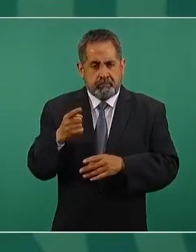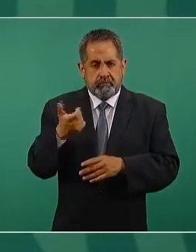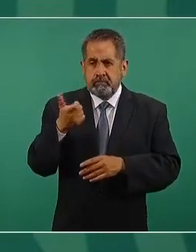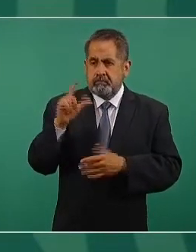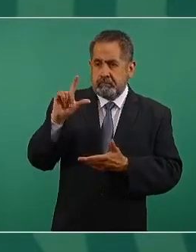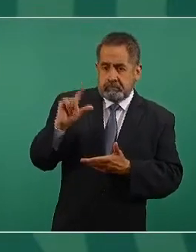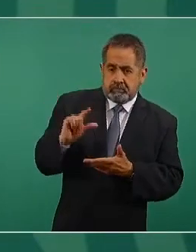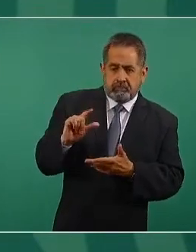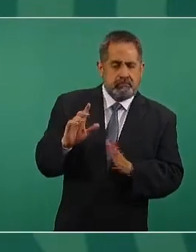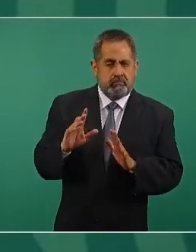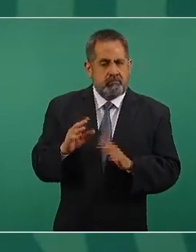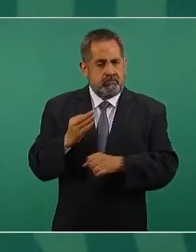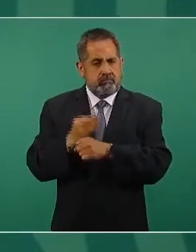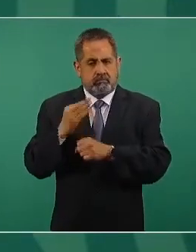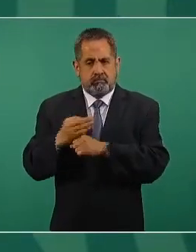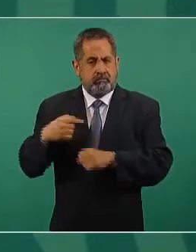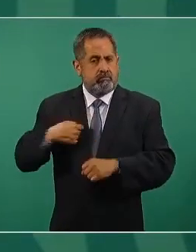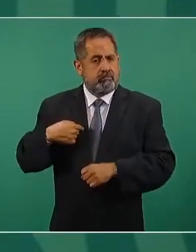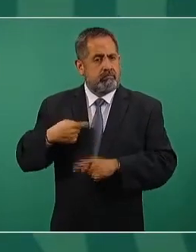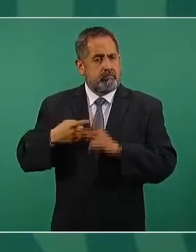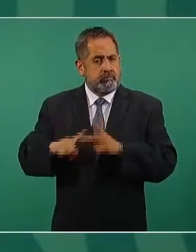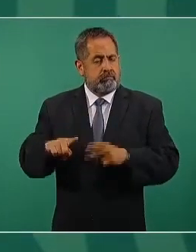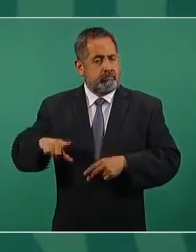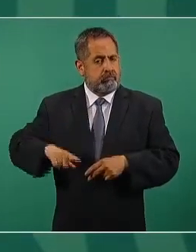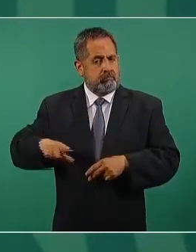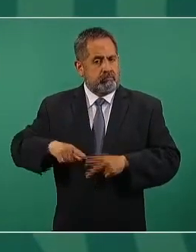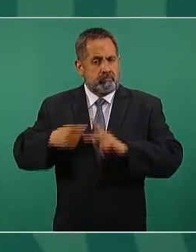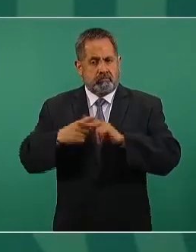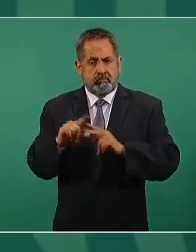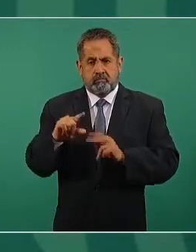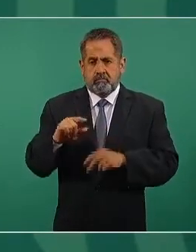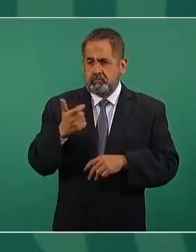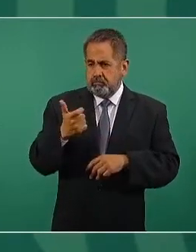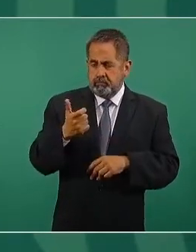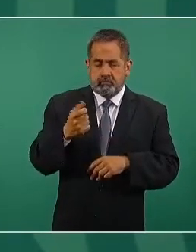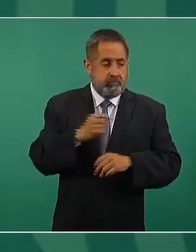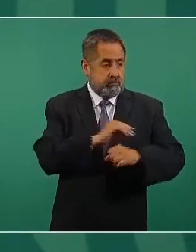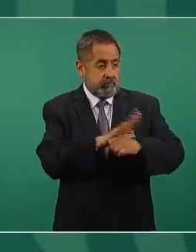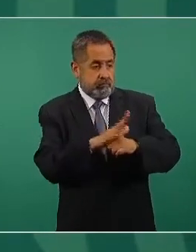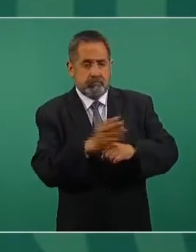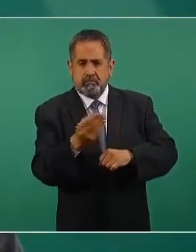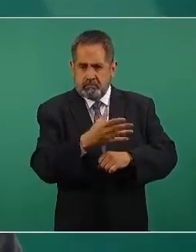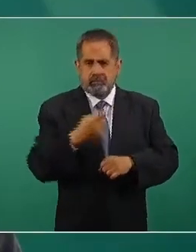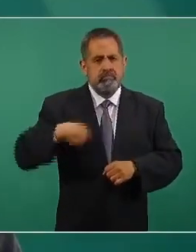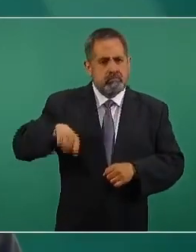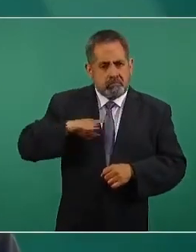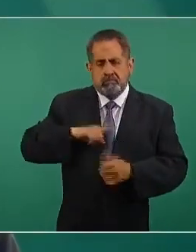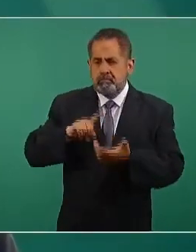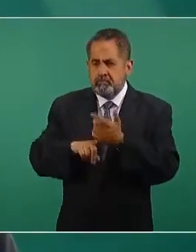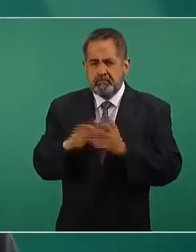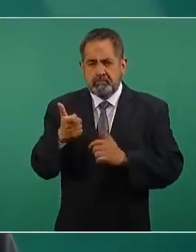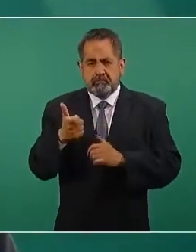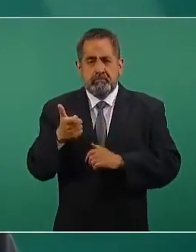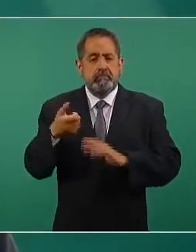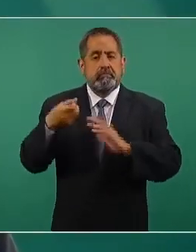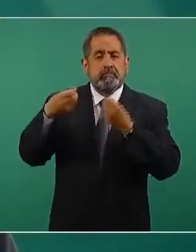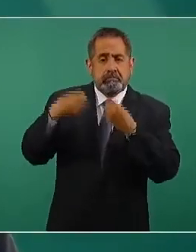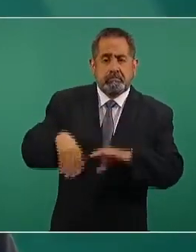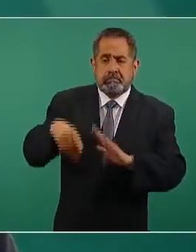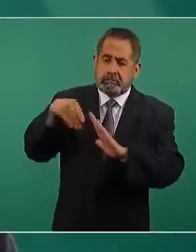Desde que llegamos al gobierno, a pesar de la pandemia, no ha habido devaluación.